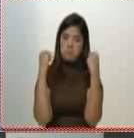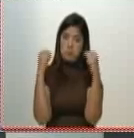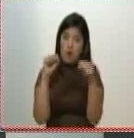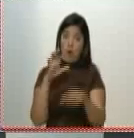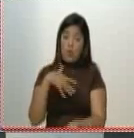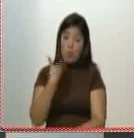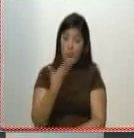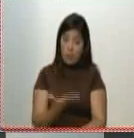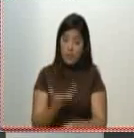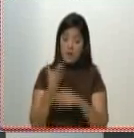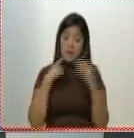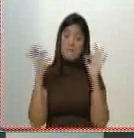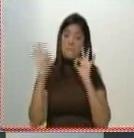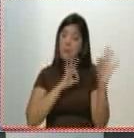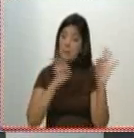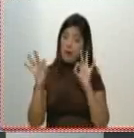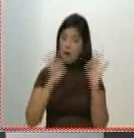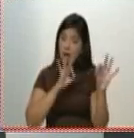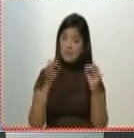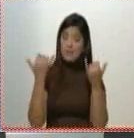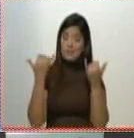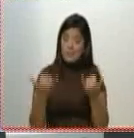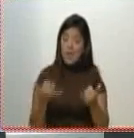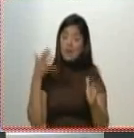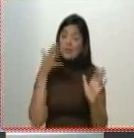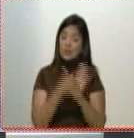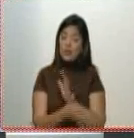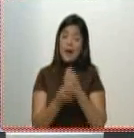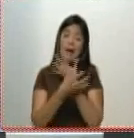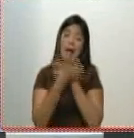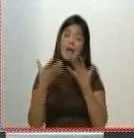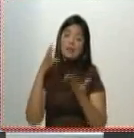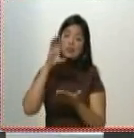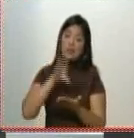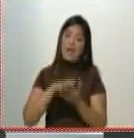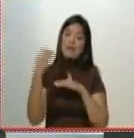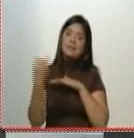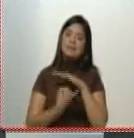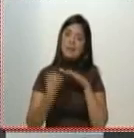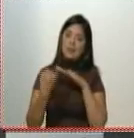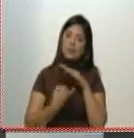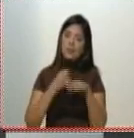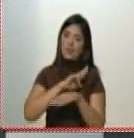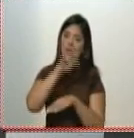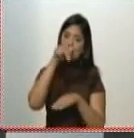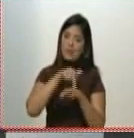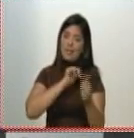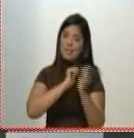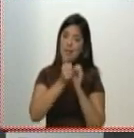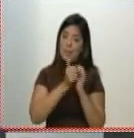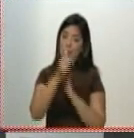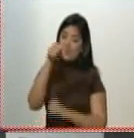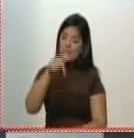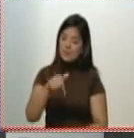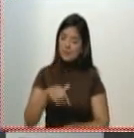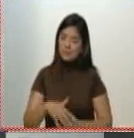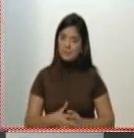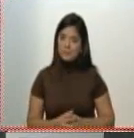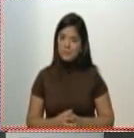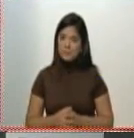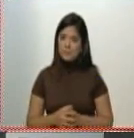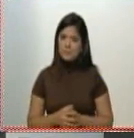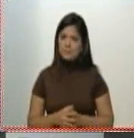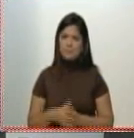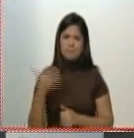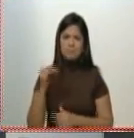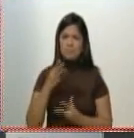poder prepararse dentro de lo que es esta gran ciudad como es el Instituto Nacional del Deporte. Aquí mismo van a tener